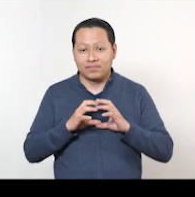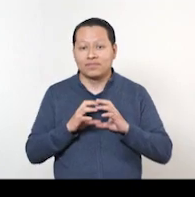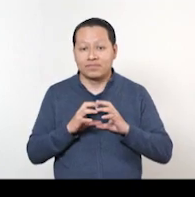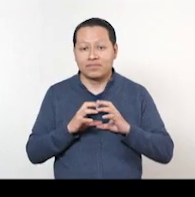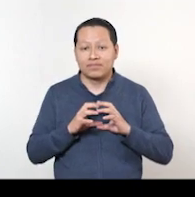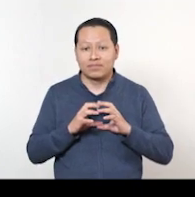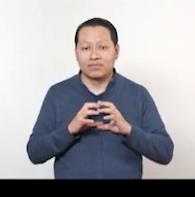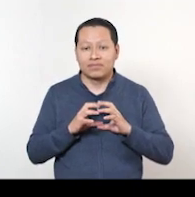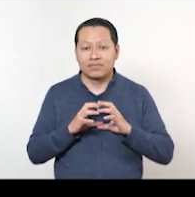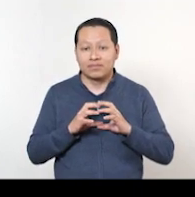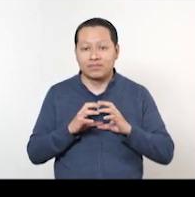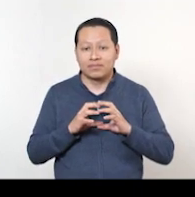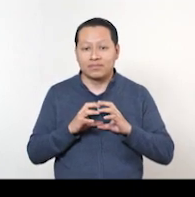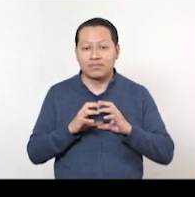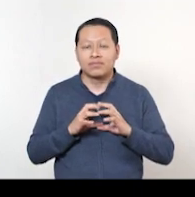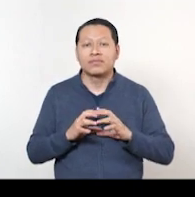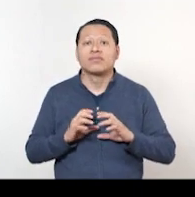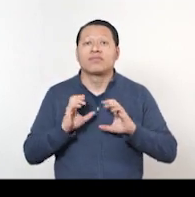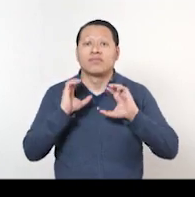Pauquelestle.